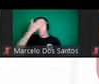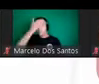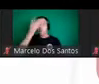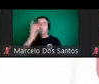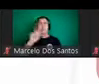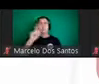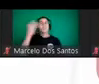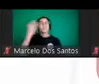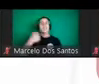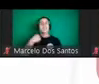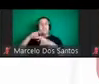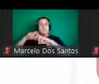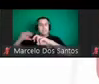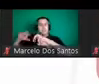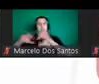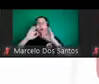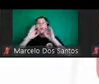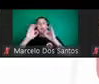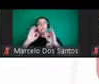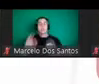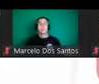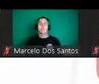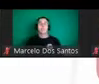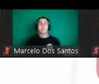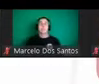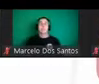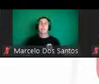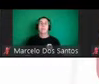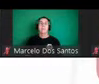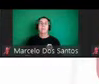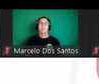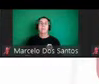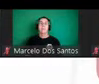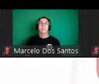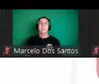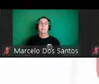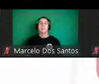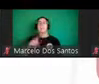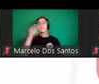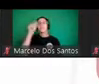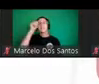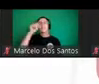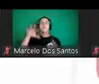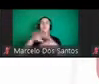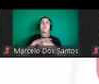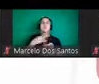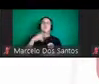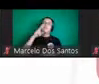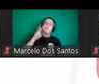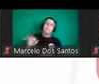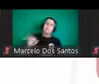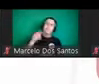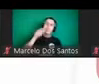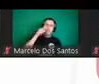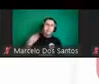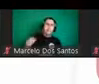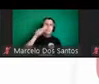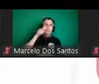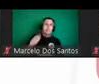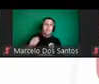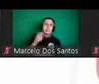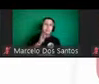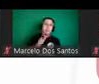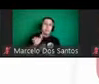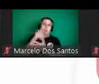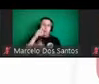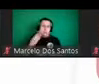¿verdad?, con los referentes. En el monitoreo, el seguimiento, es importante observar. La observación es una habilidad que tenemos que aprender